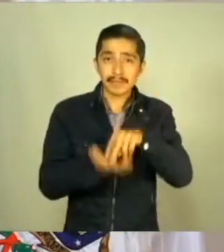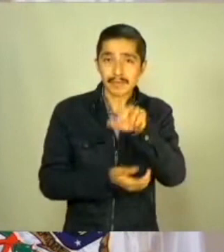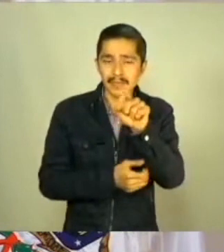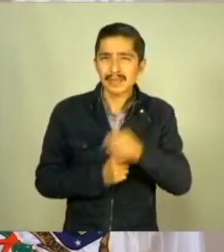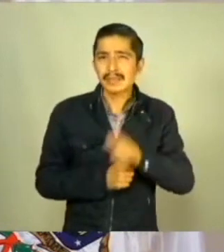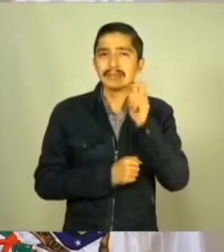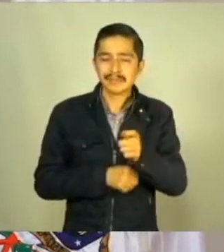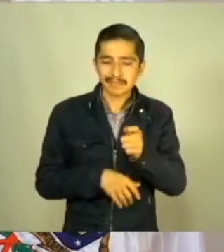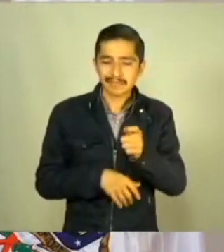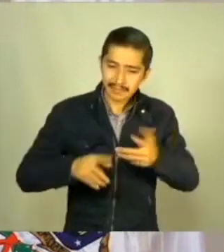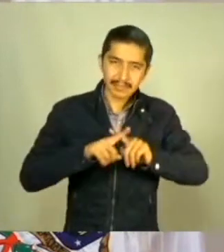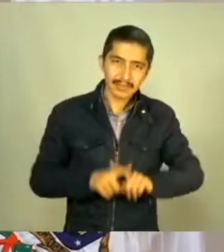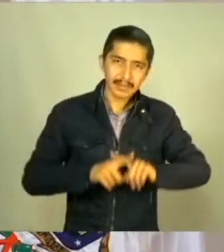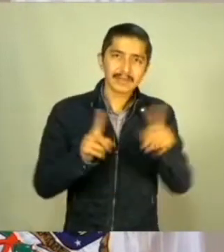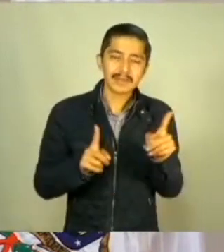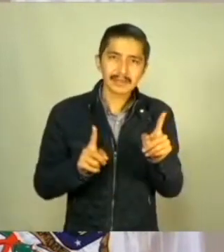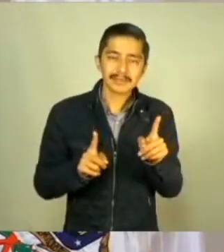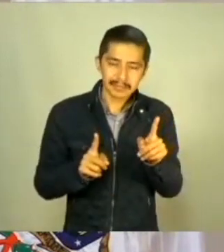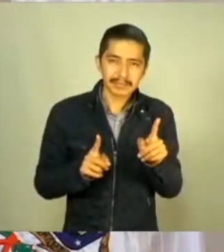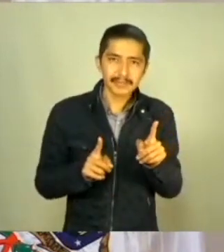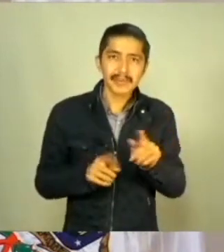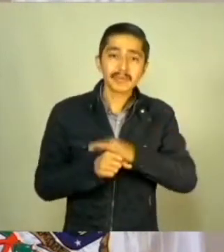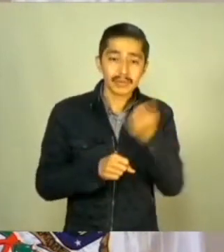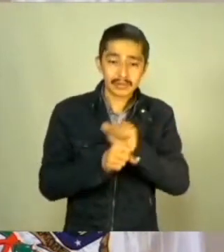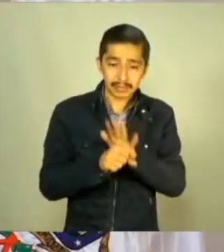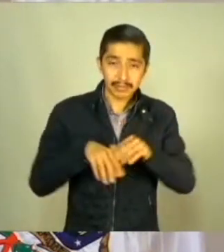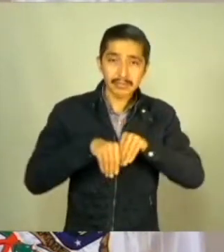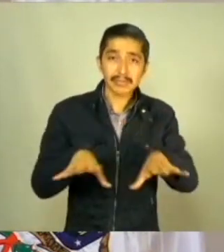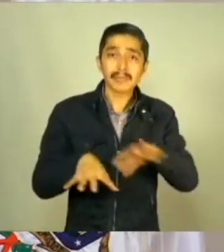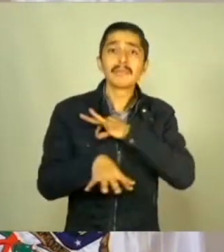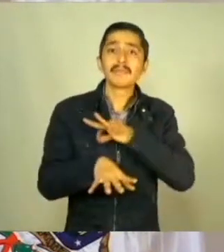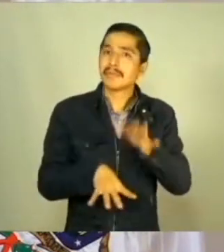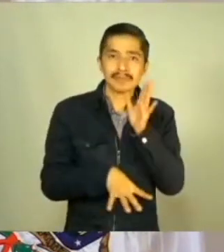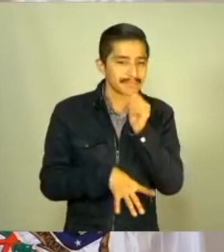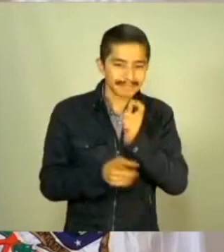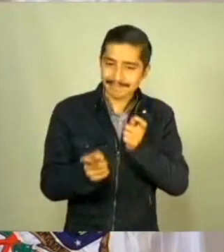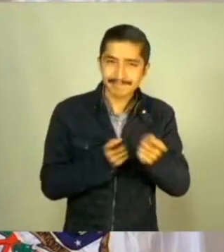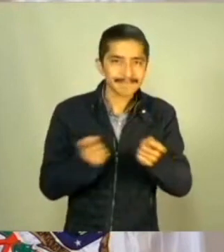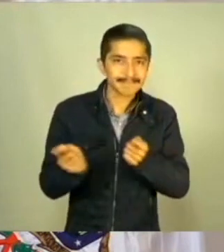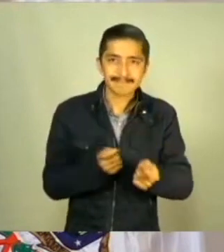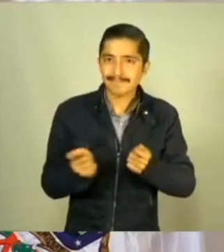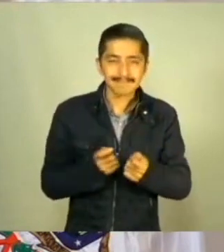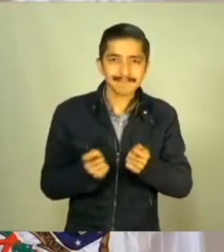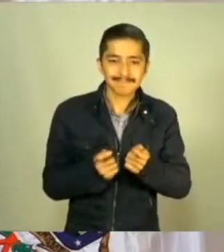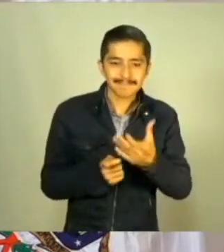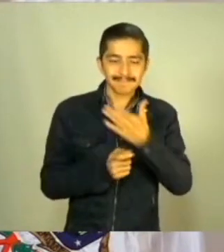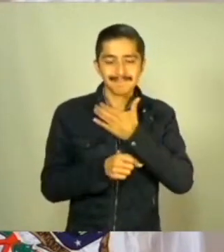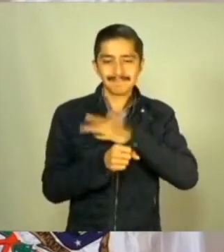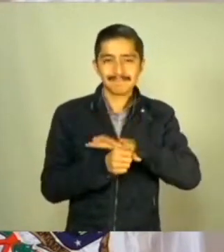que ser diferente de lo contrario la epidemia puede salirse de control y llegar a escenarios